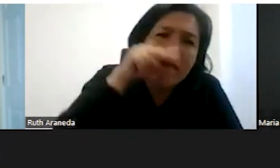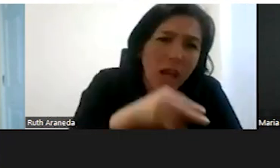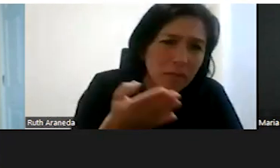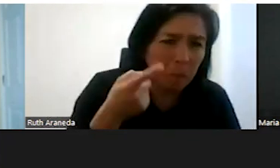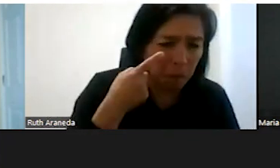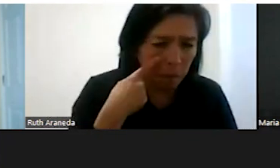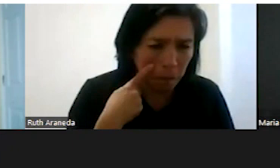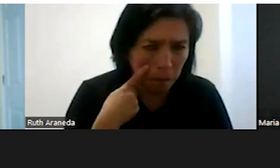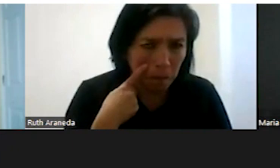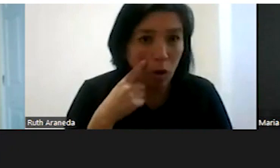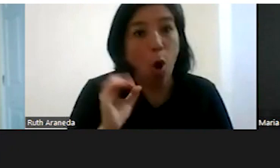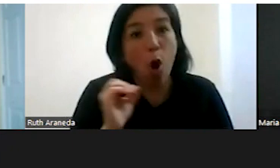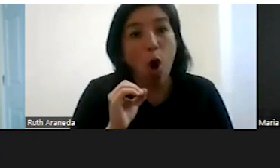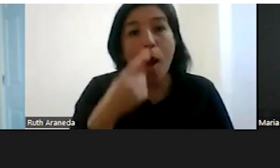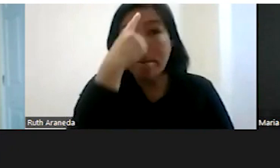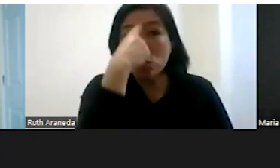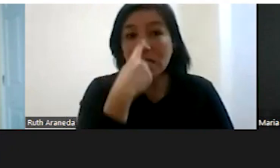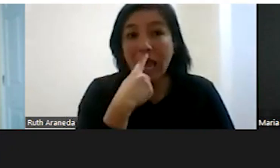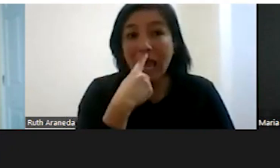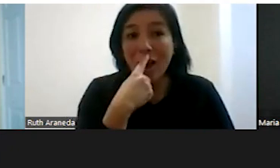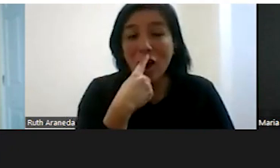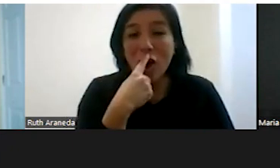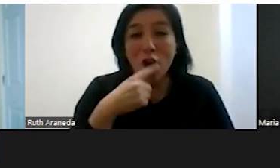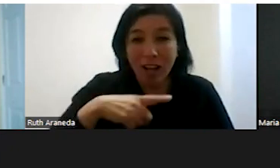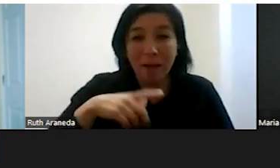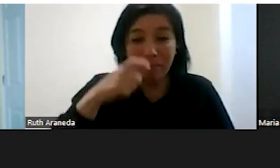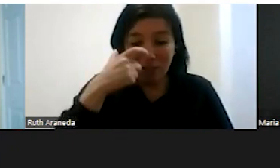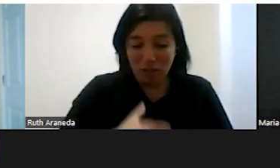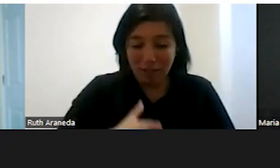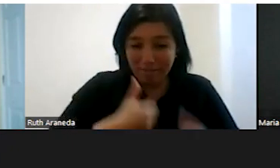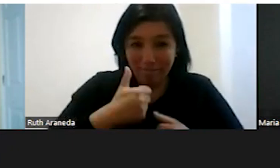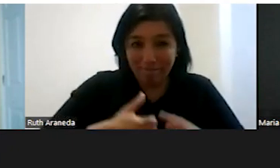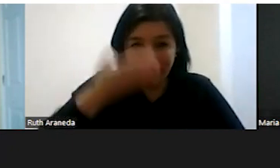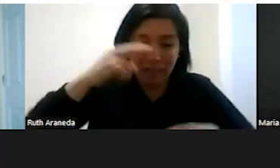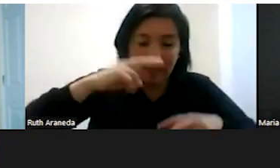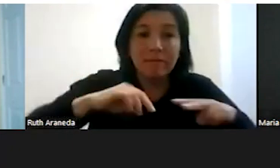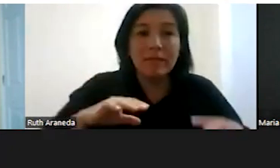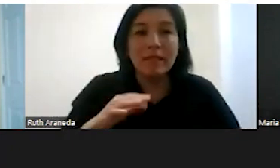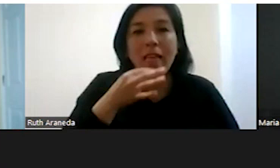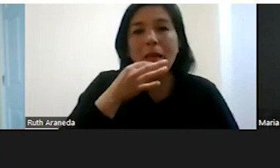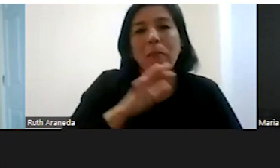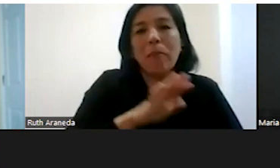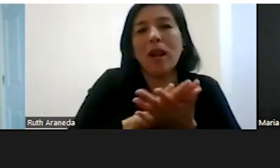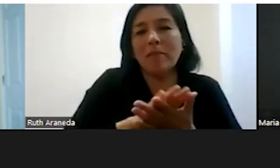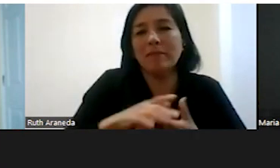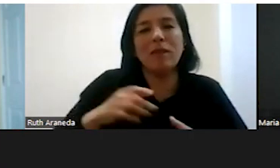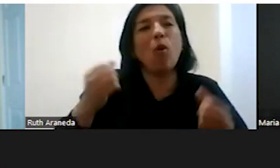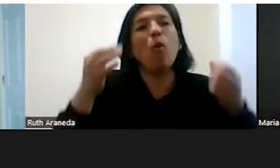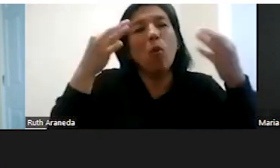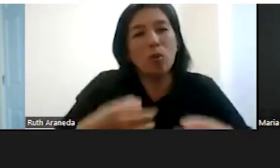alguien del museo más cercano, el arqueólogo que esté más a la mano, y va a informar, miren, la retroexcavadora levantó un esqueleto, que fue el caso de Puyay